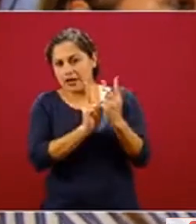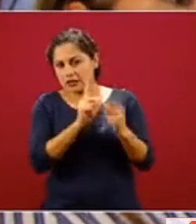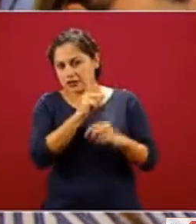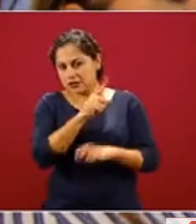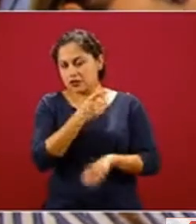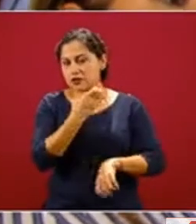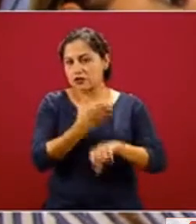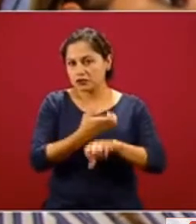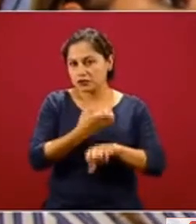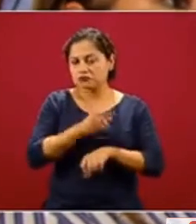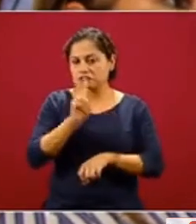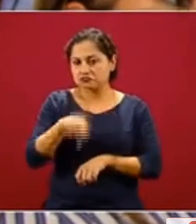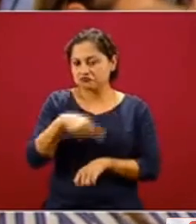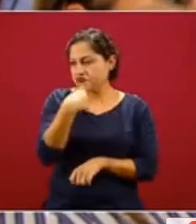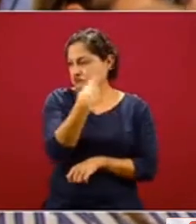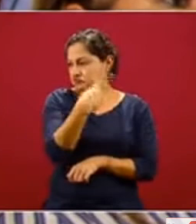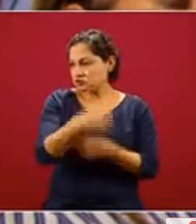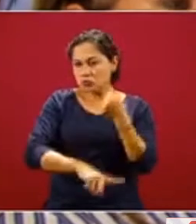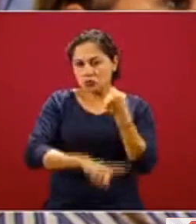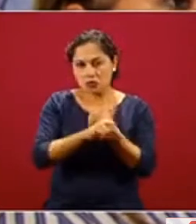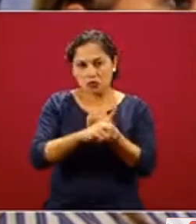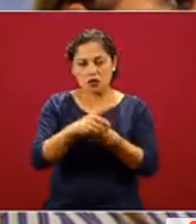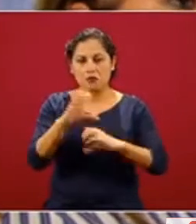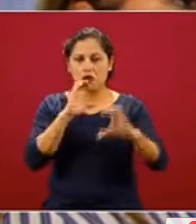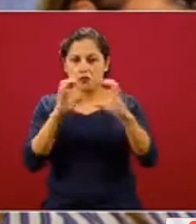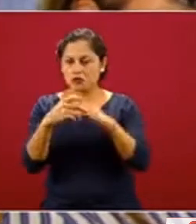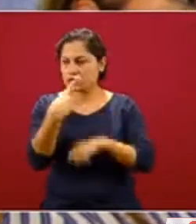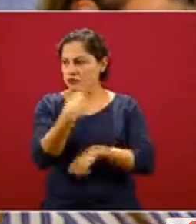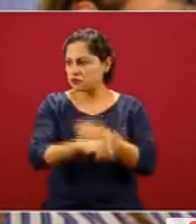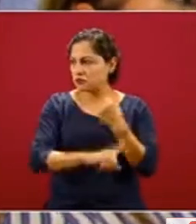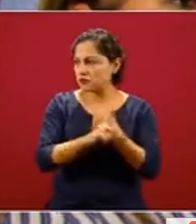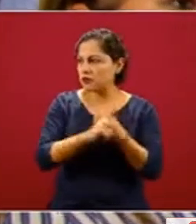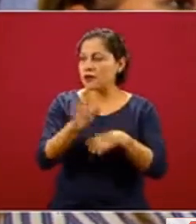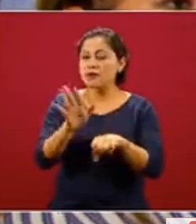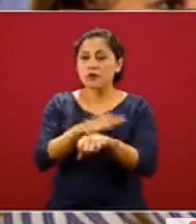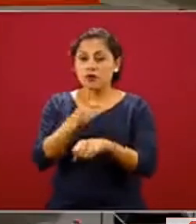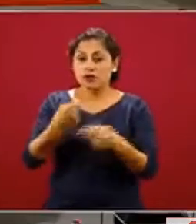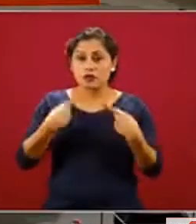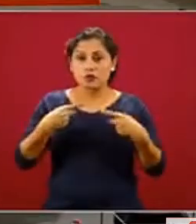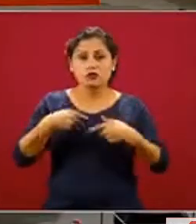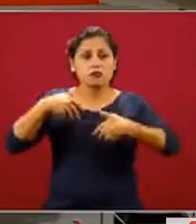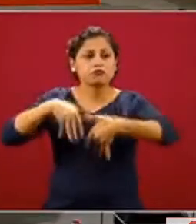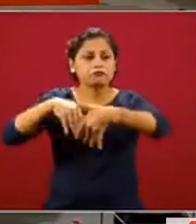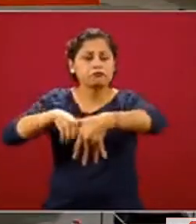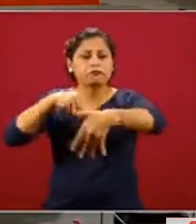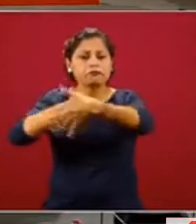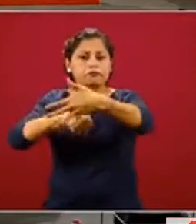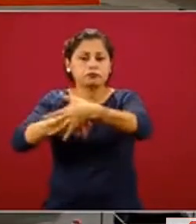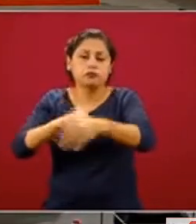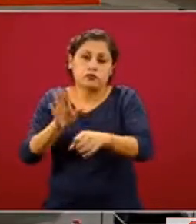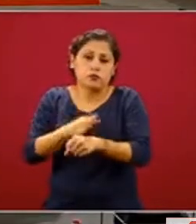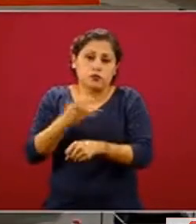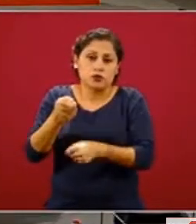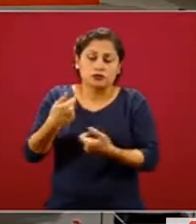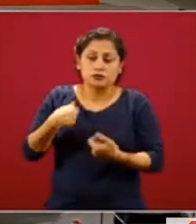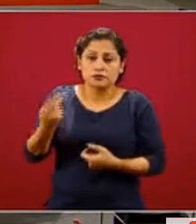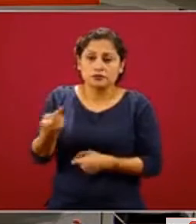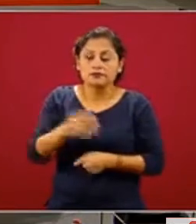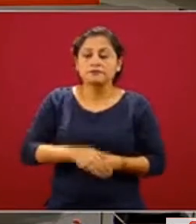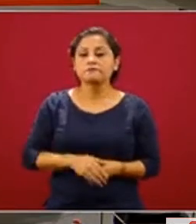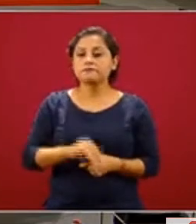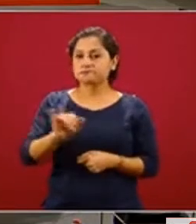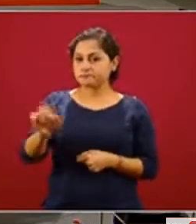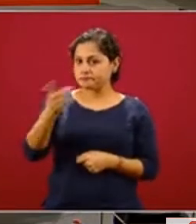controlaron. Fue un problema de comunicación y por eso la gente salió a las calles a protestar. Gracias. Muchas gracias, Alejandro. Estoy de acuerdo con ambos